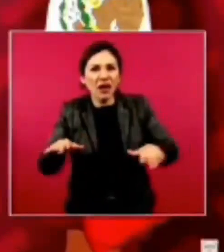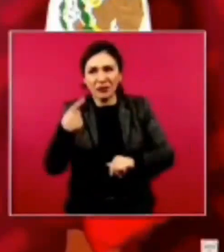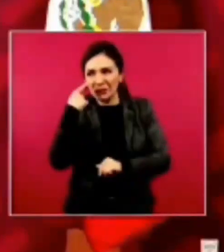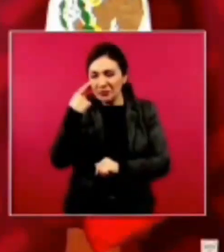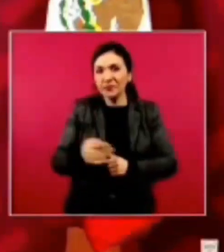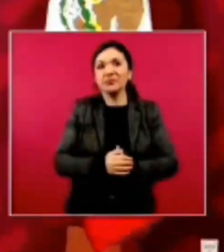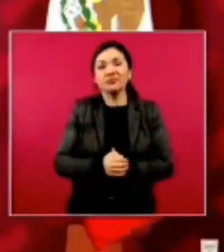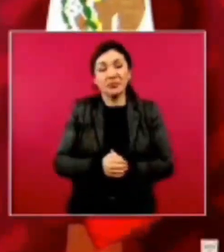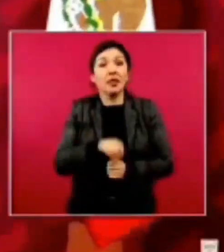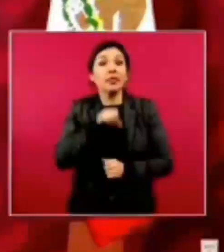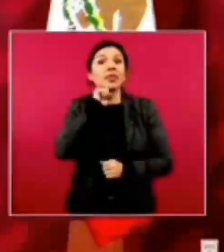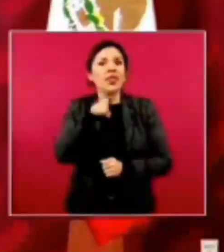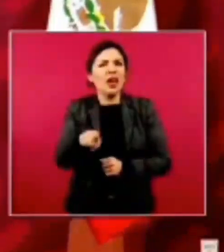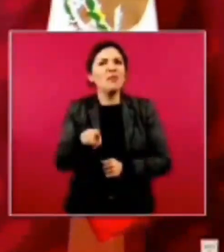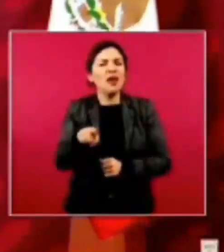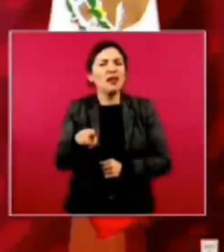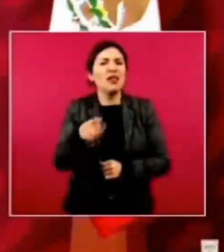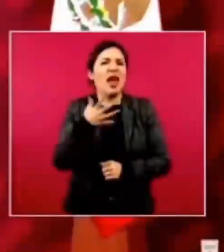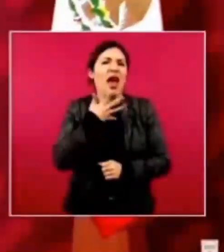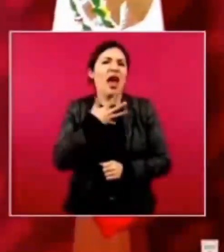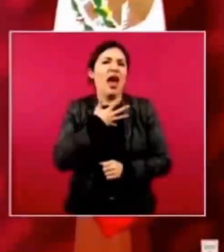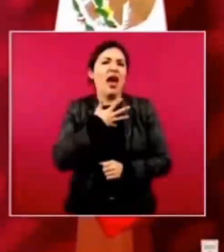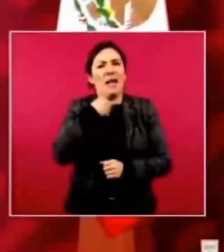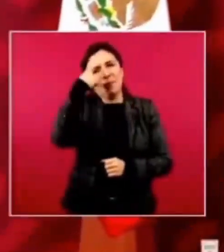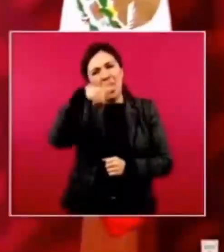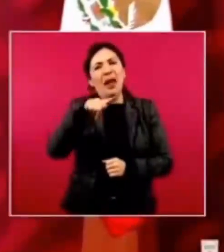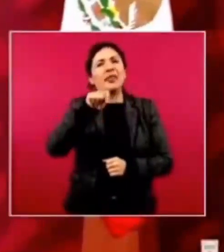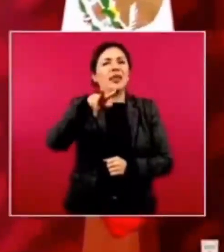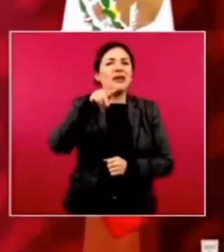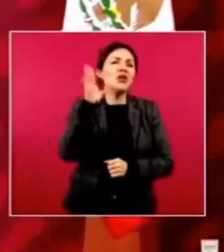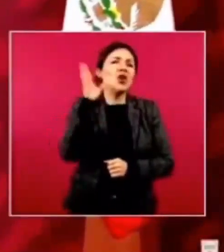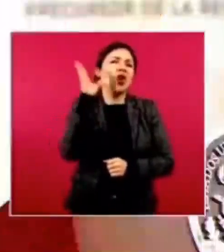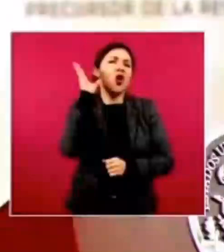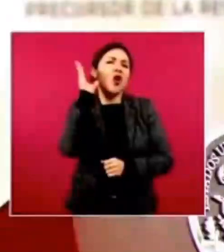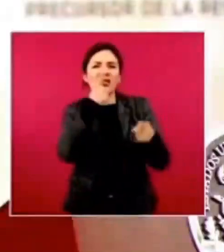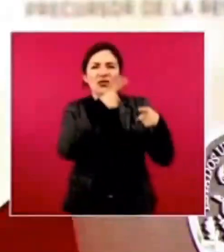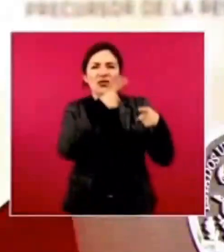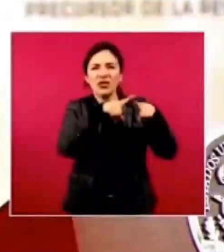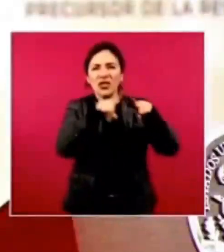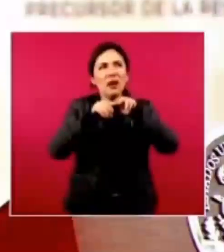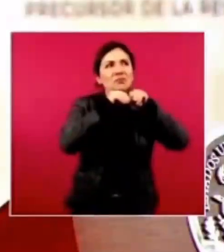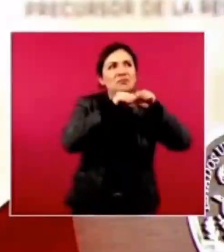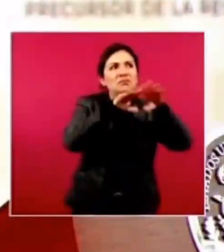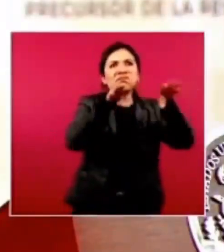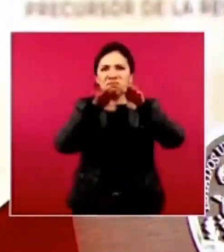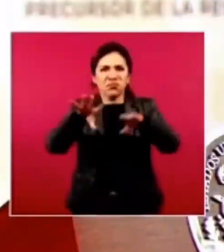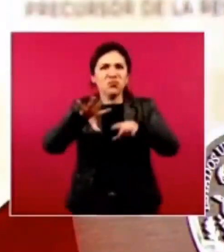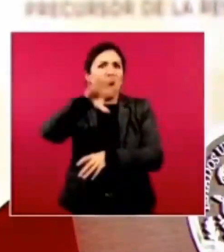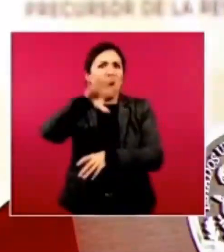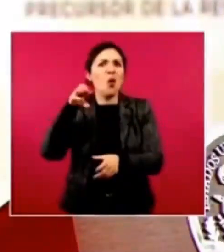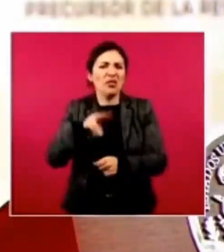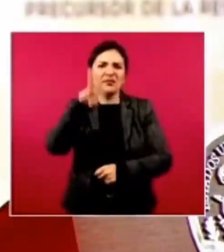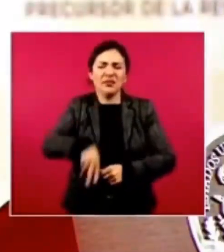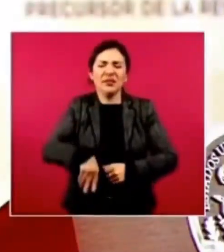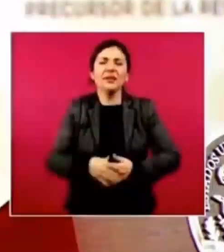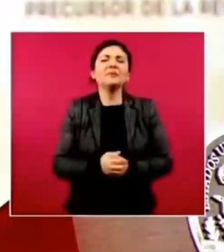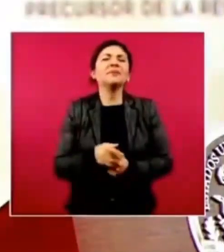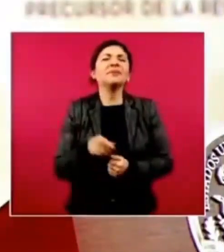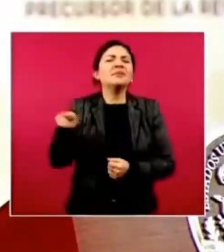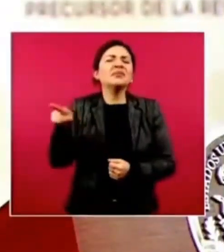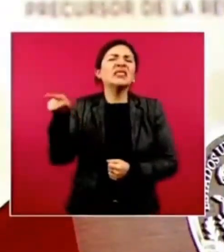y debe estar también en los medios convencionales, en todos. ¿Saben qué